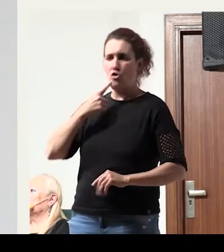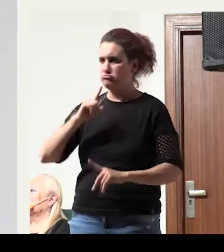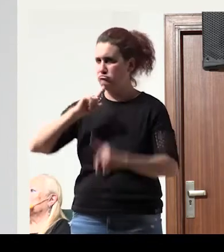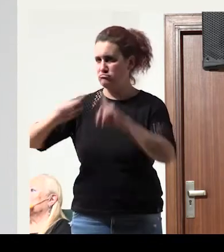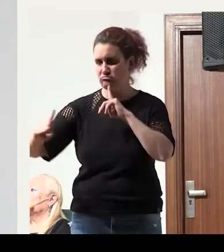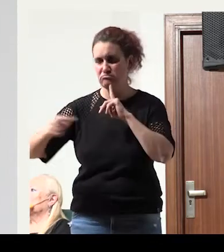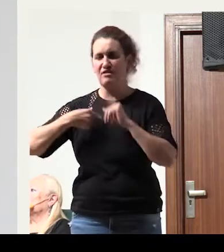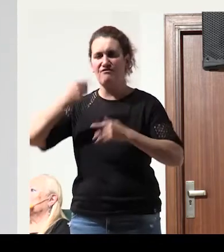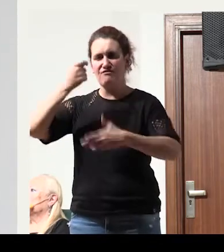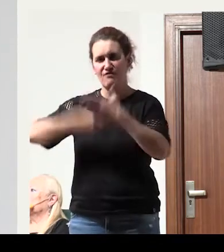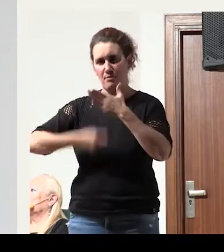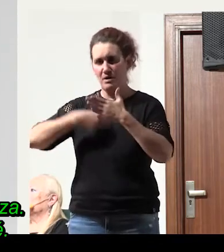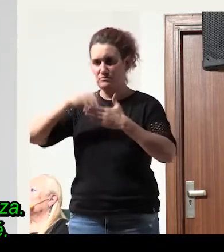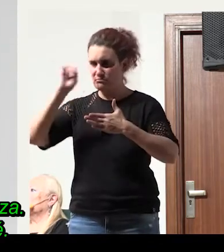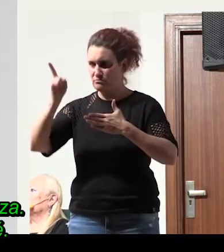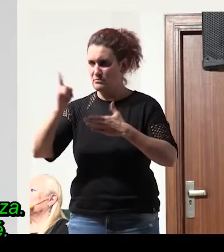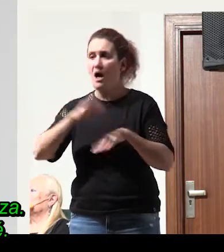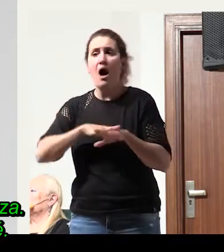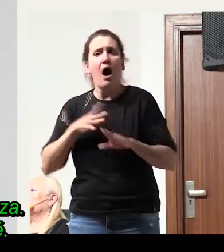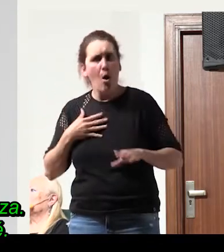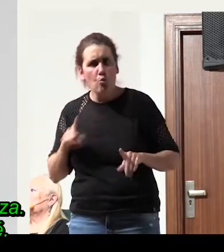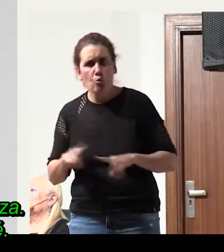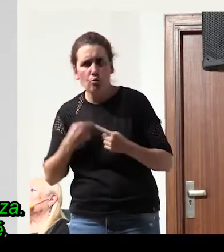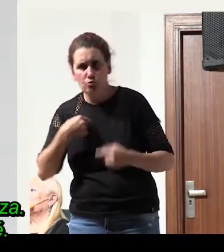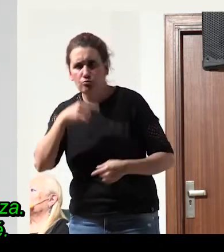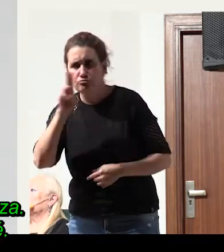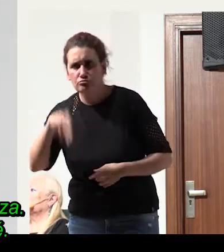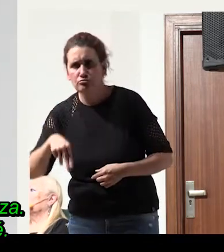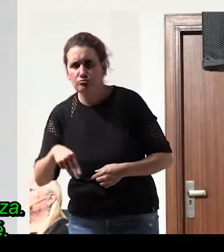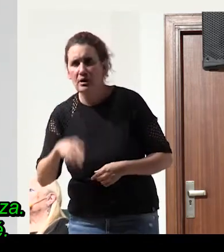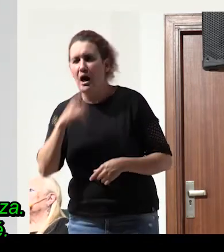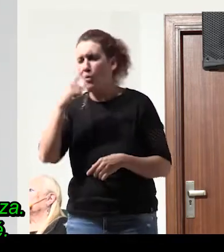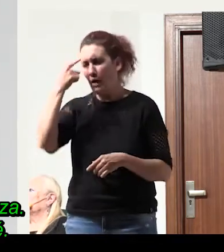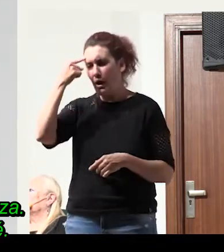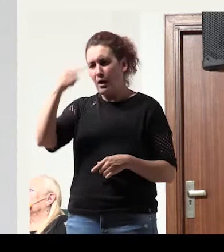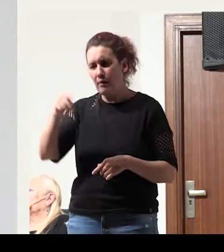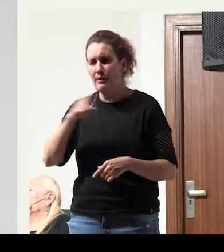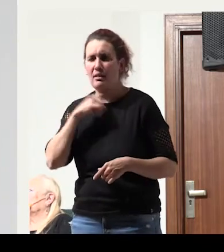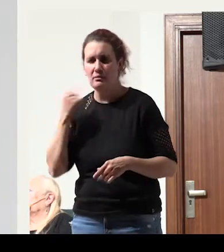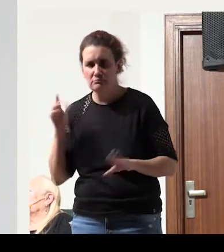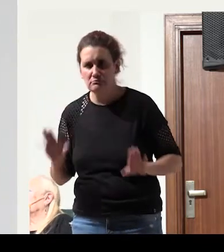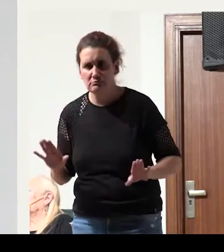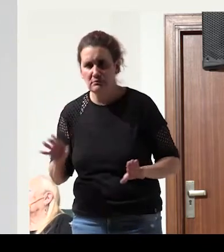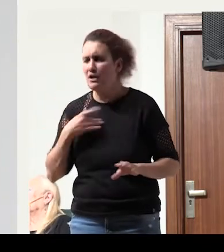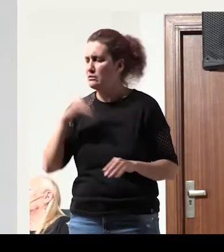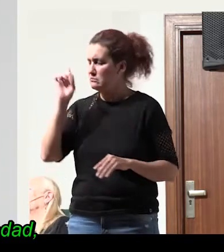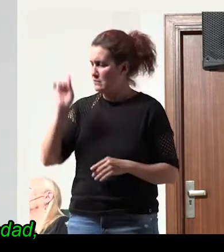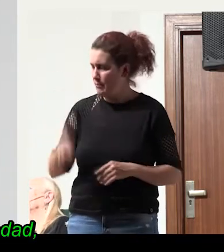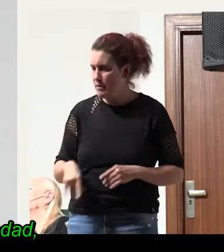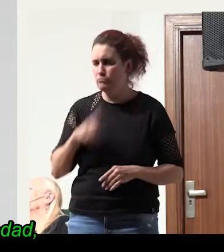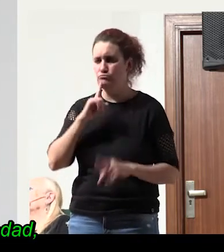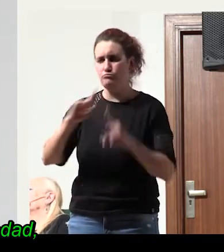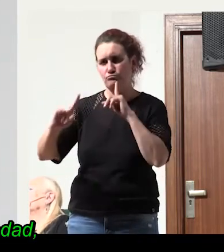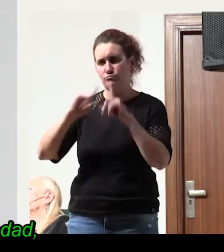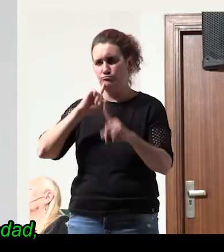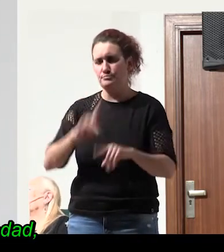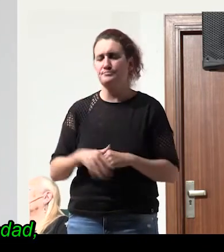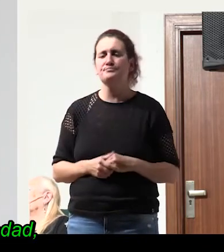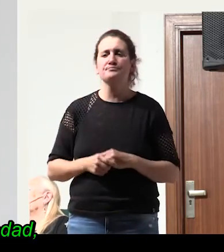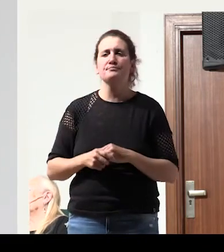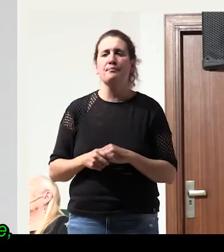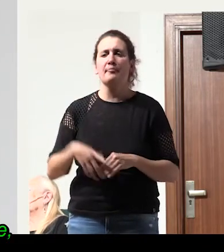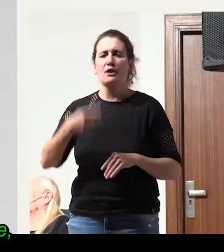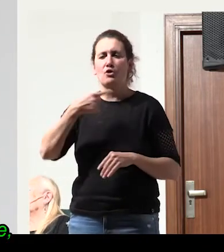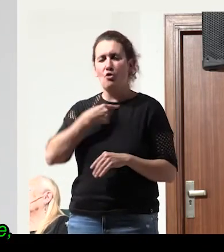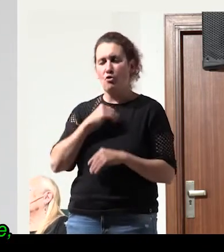categórica, aunque lo sea, aunque tenga perdida la cabeza, entonces también protestaré. Soy consciente del peso de la